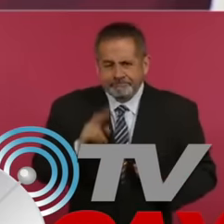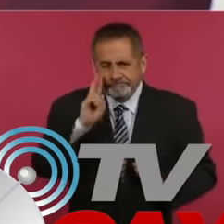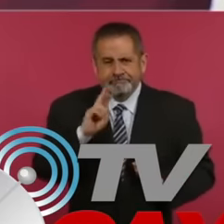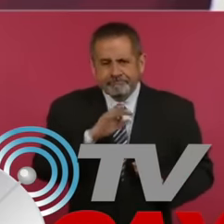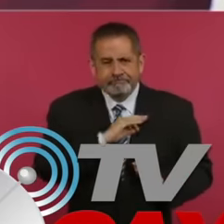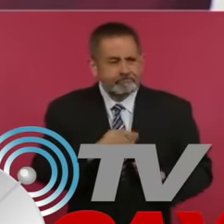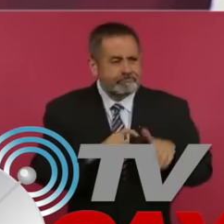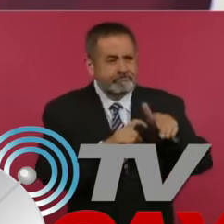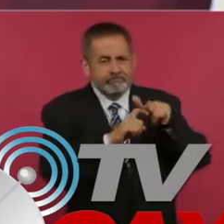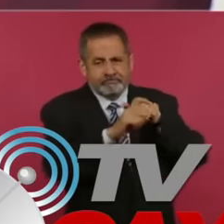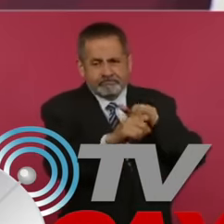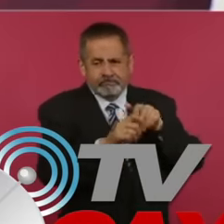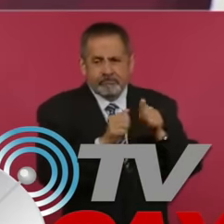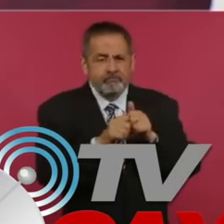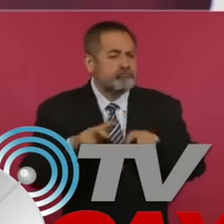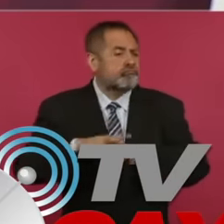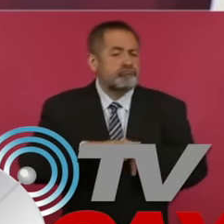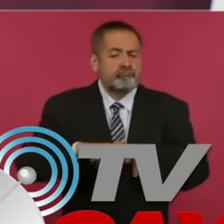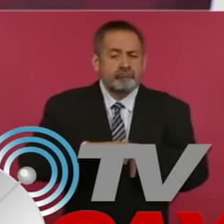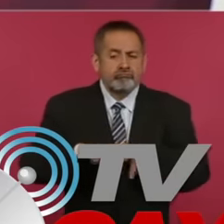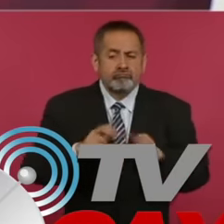para trenes eléctricos,